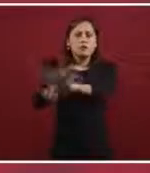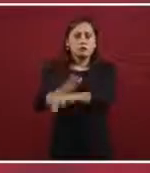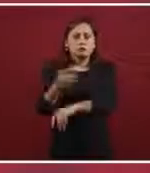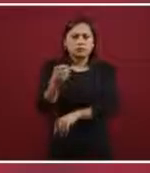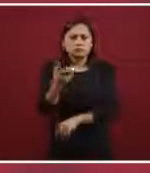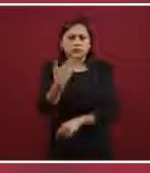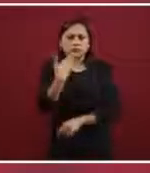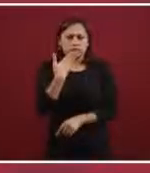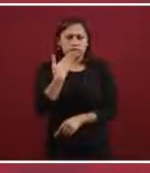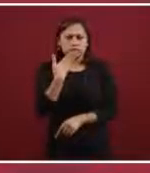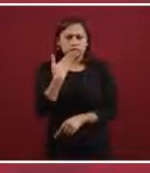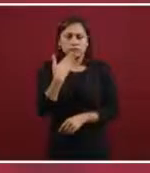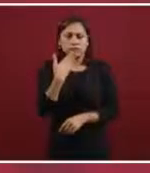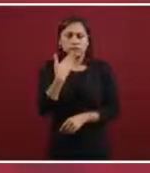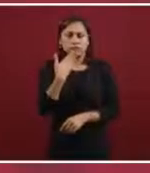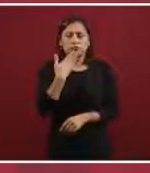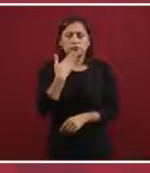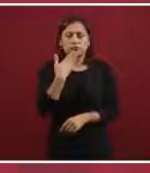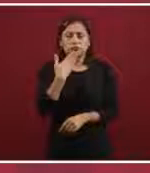pero